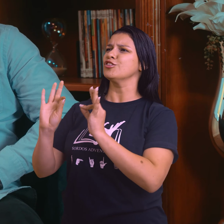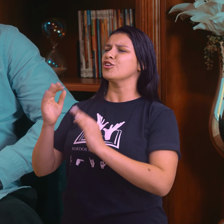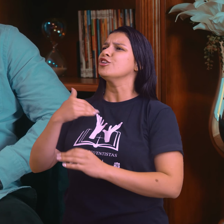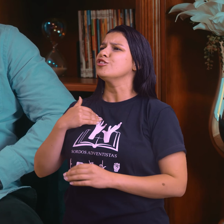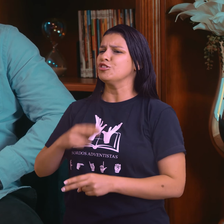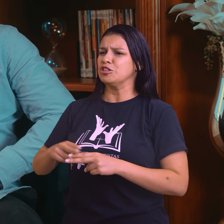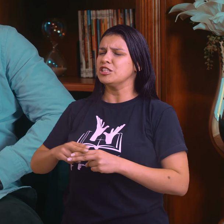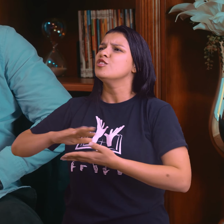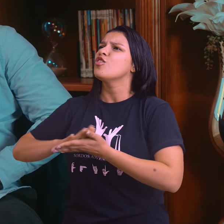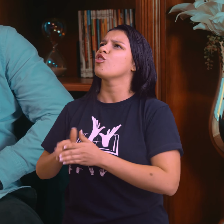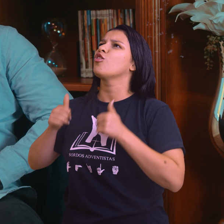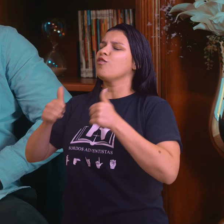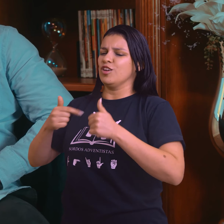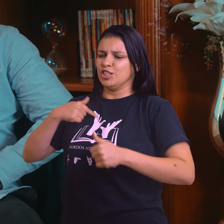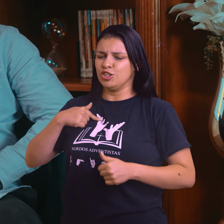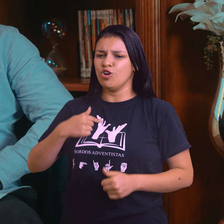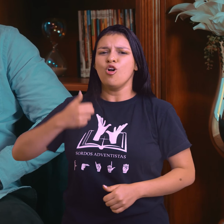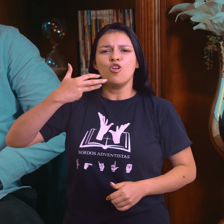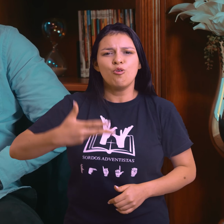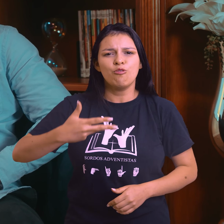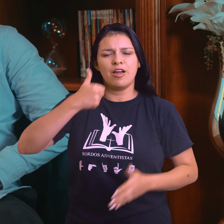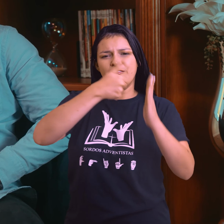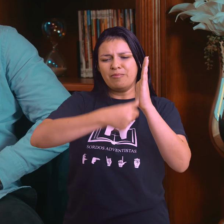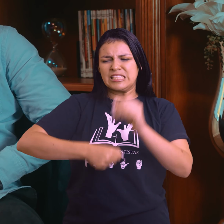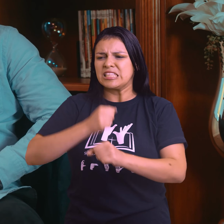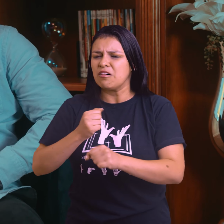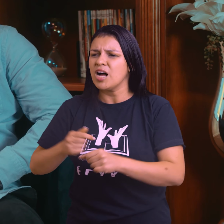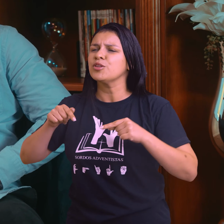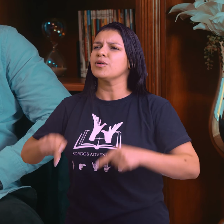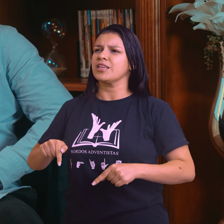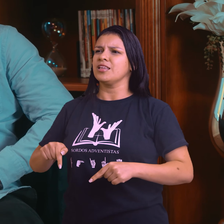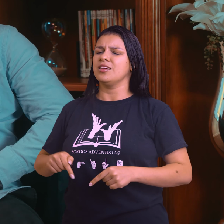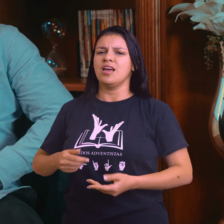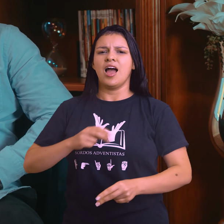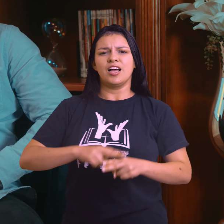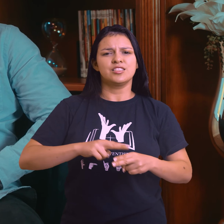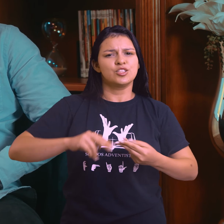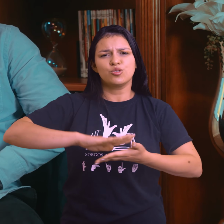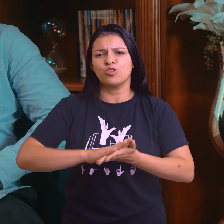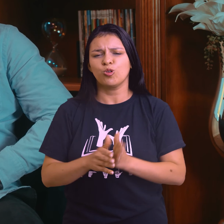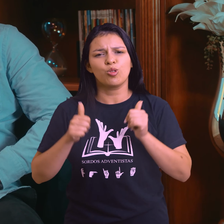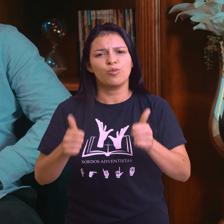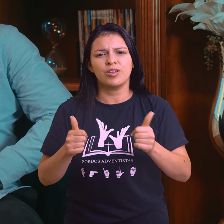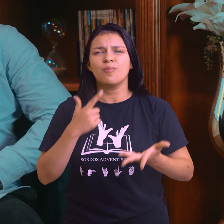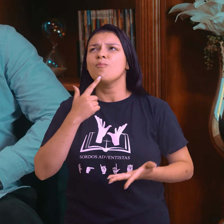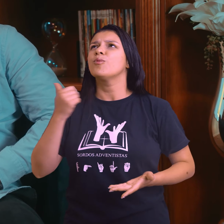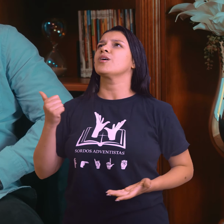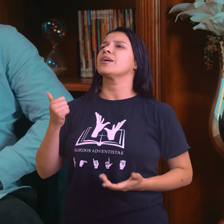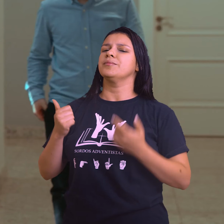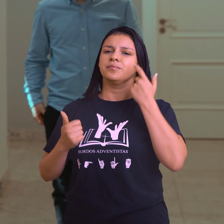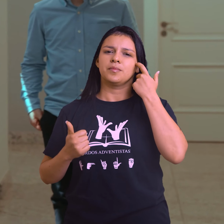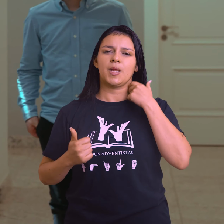meses trabajando aquí. Haciendo todo correctamente. ¿Por qué me pasa esto? ¿Por qué me pasa esto?